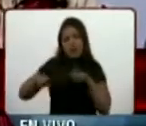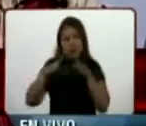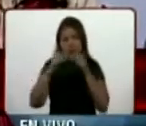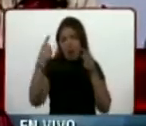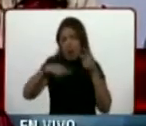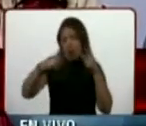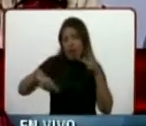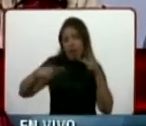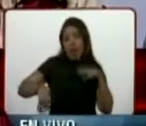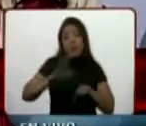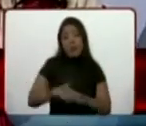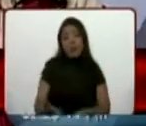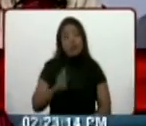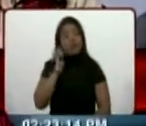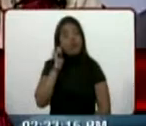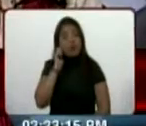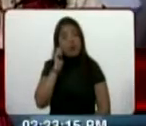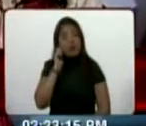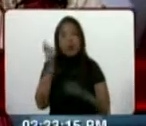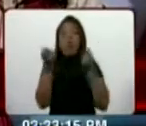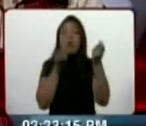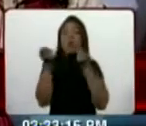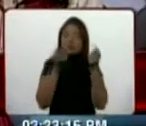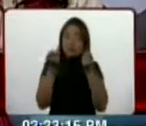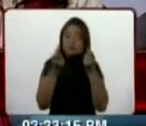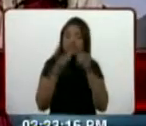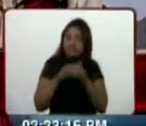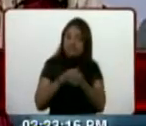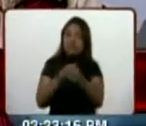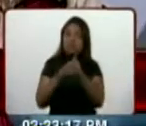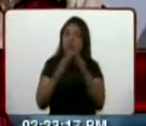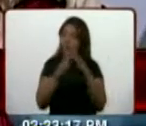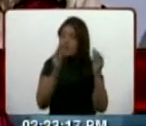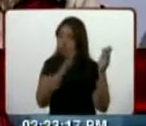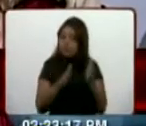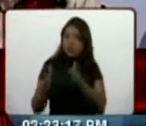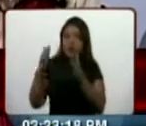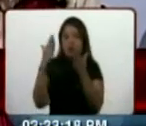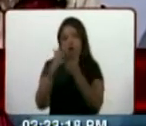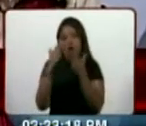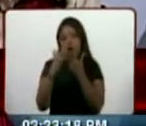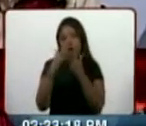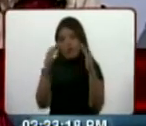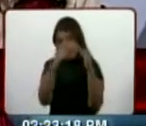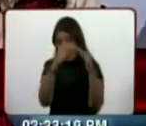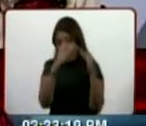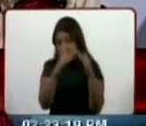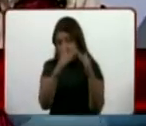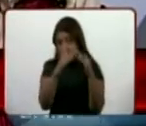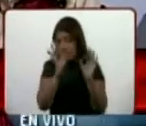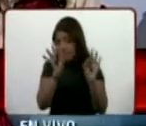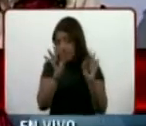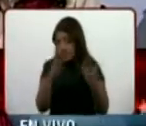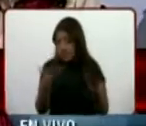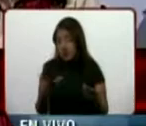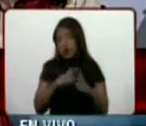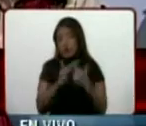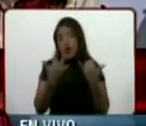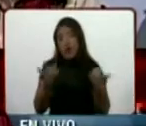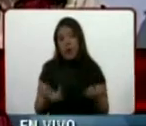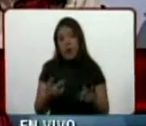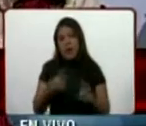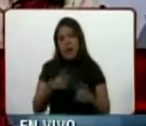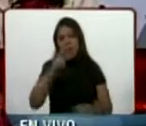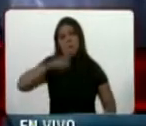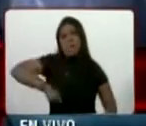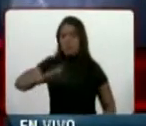Bueno, porque las mujeres tienen el control, la dirección, la jefatura de las casas, en lo fundamental. Hoy hay menos machismo y los